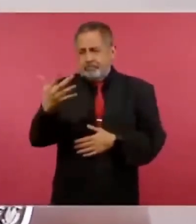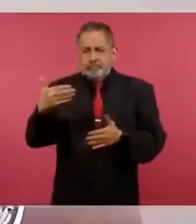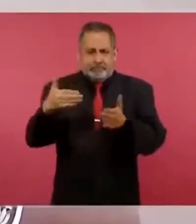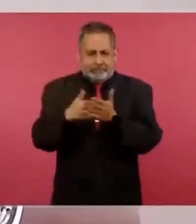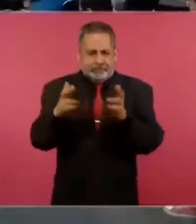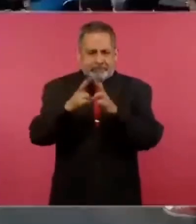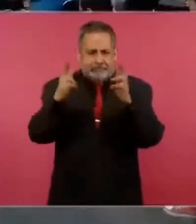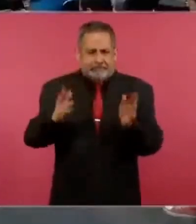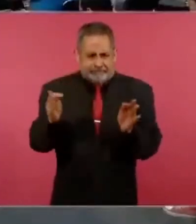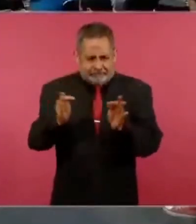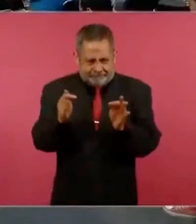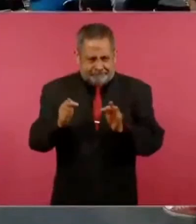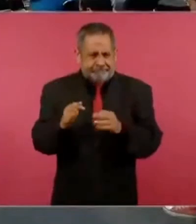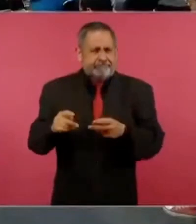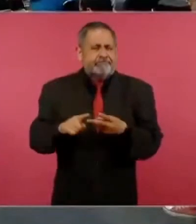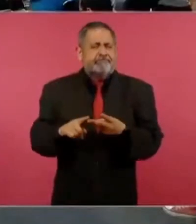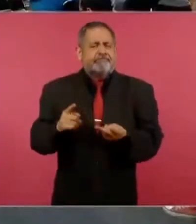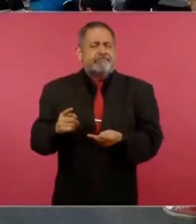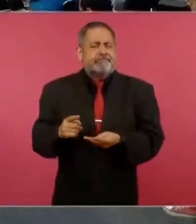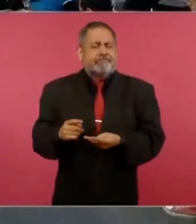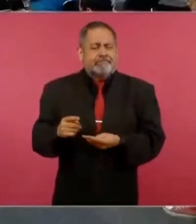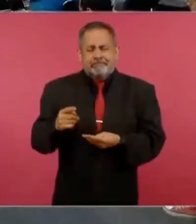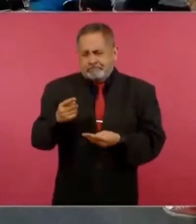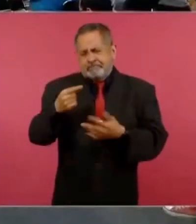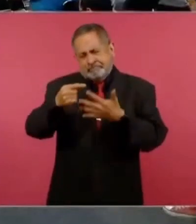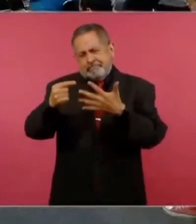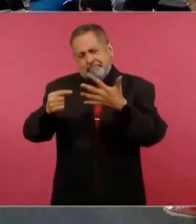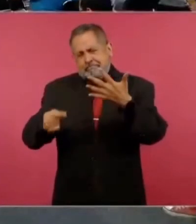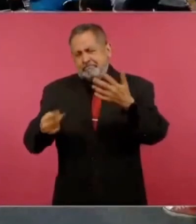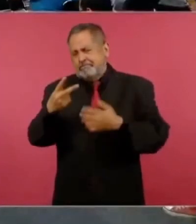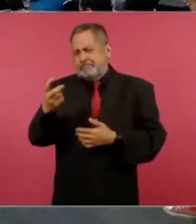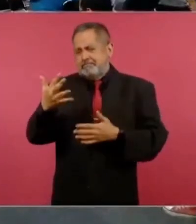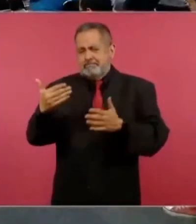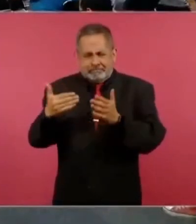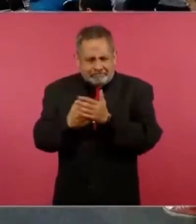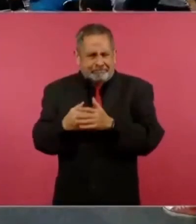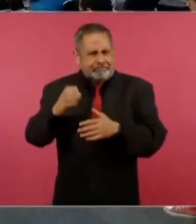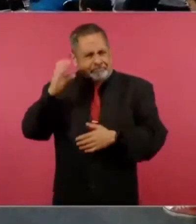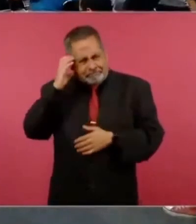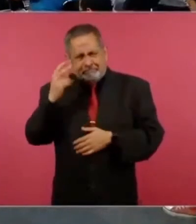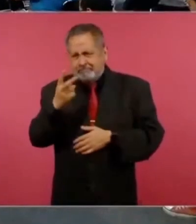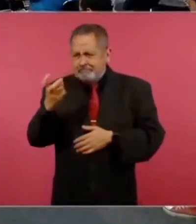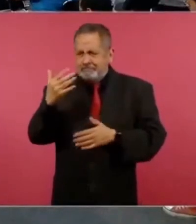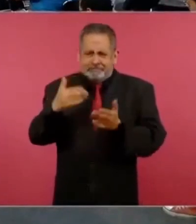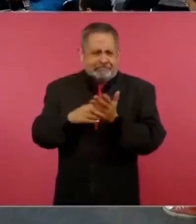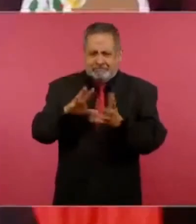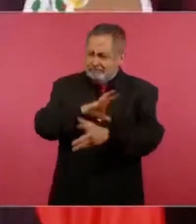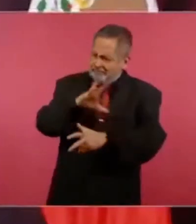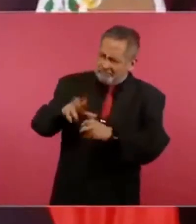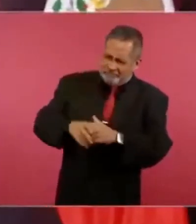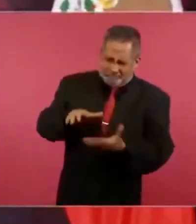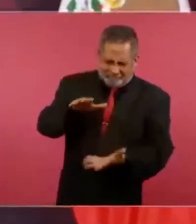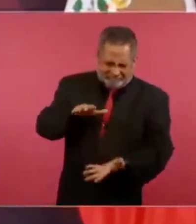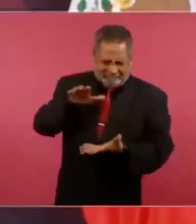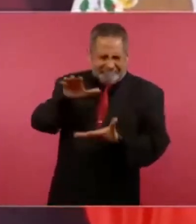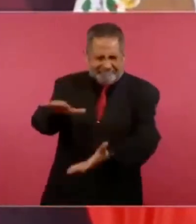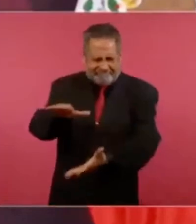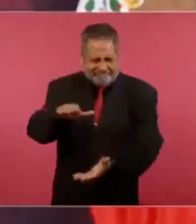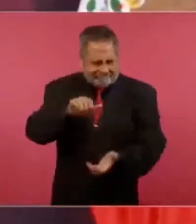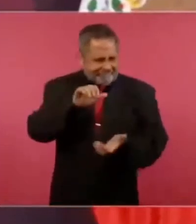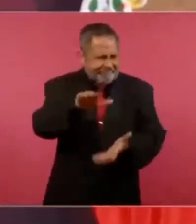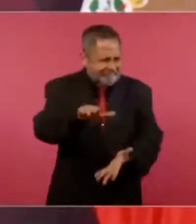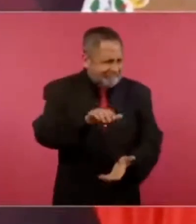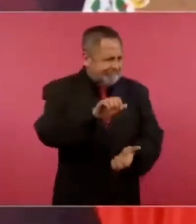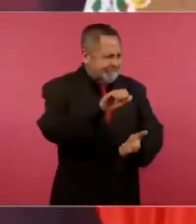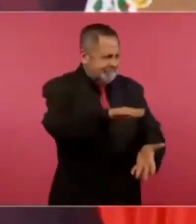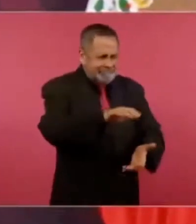250,000 refrigeradores y así 250,000 camas, un paquete para toda la